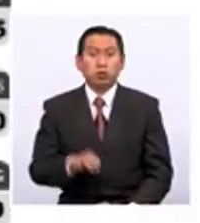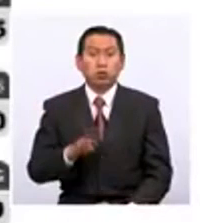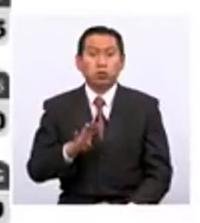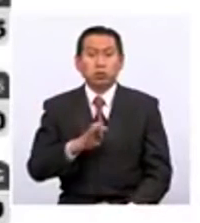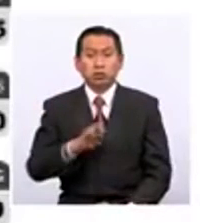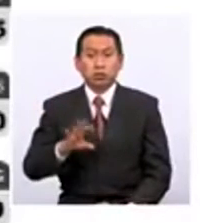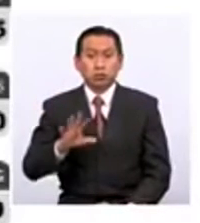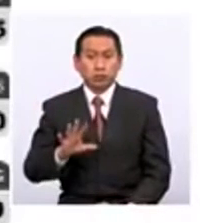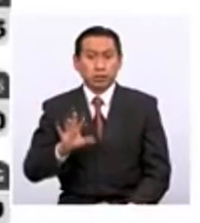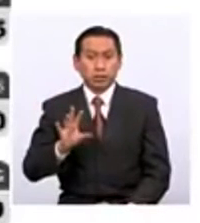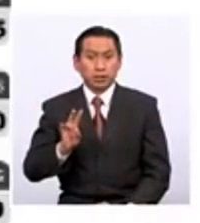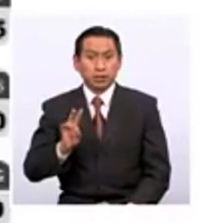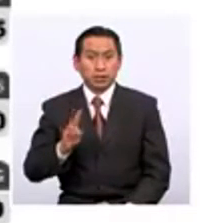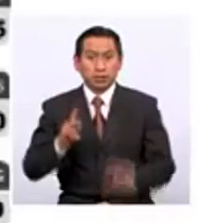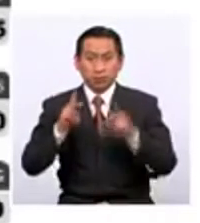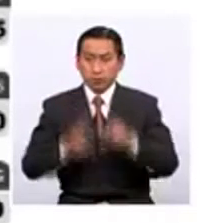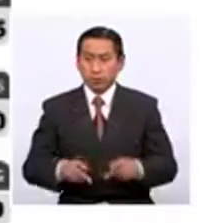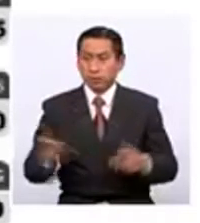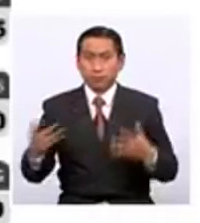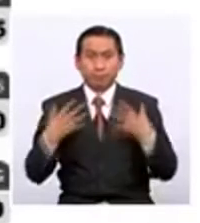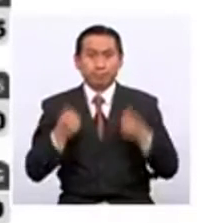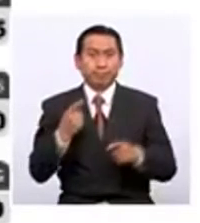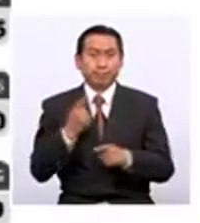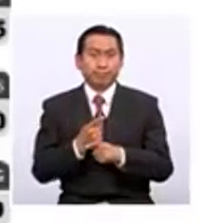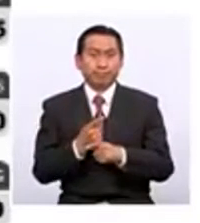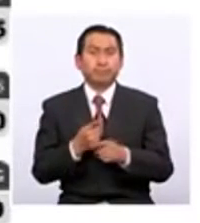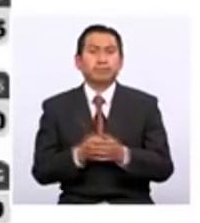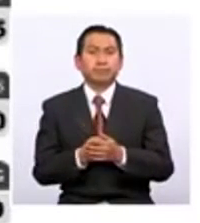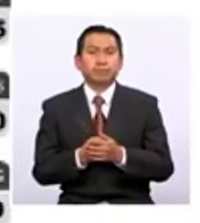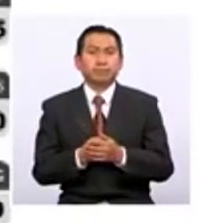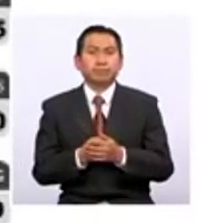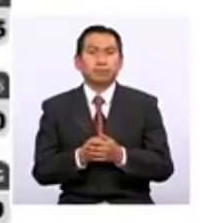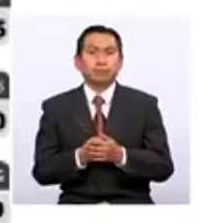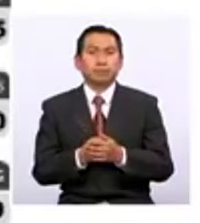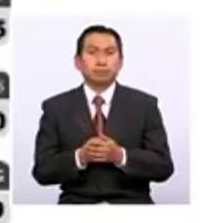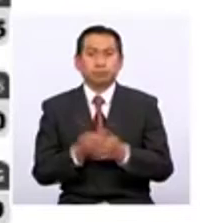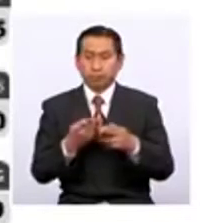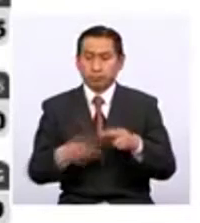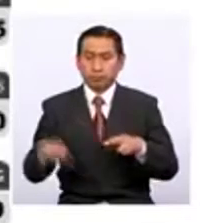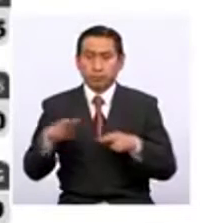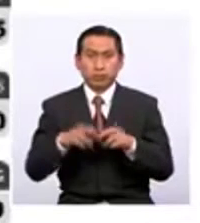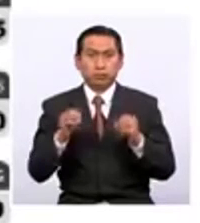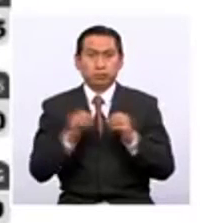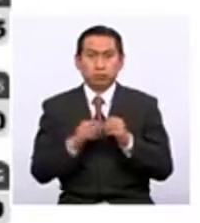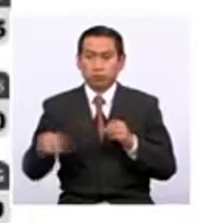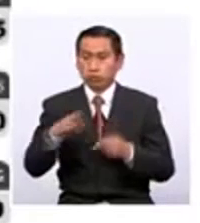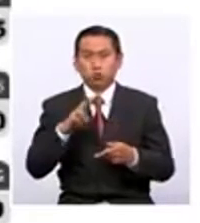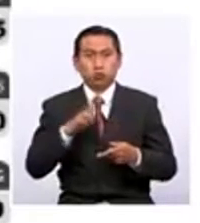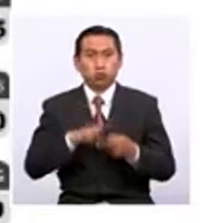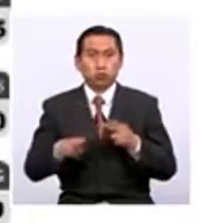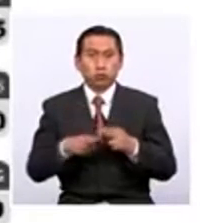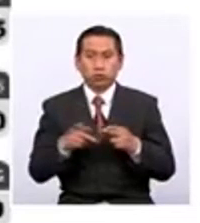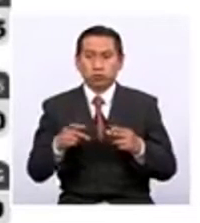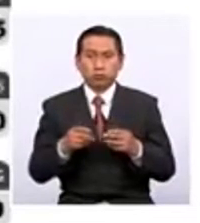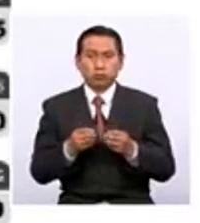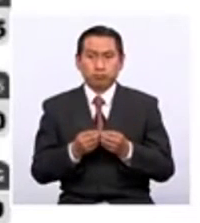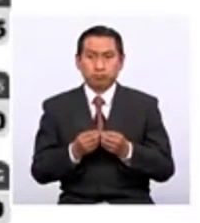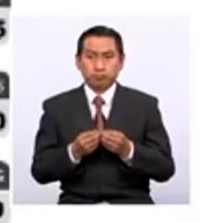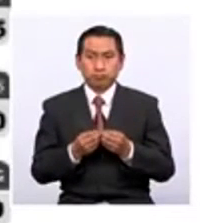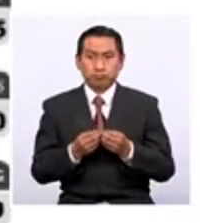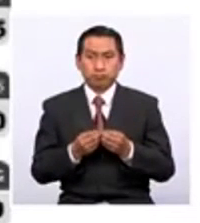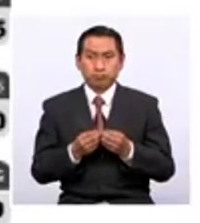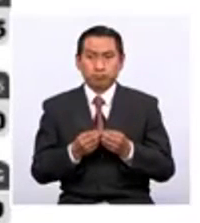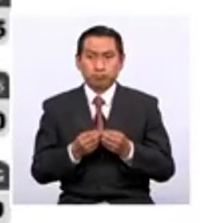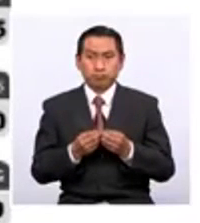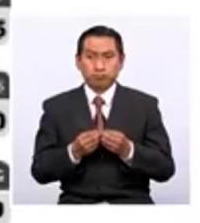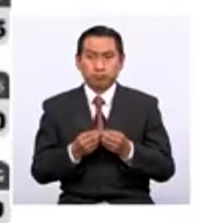88.457 pacientes recuperados, que incrementan nuestra cifra de manera, digamos, un